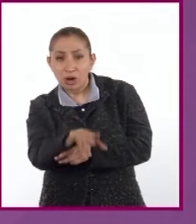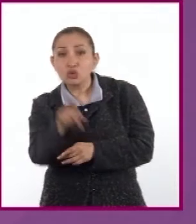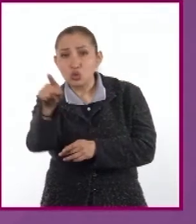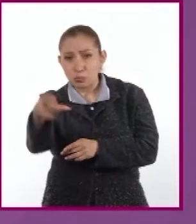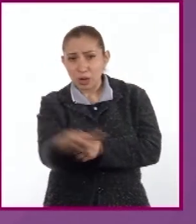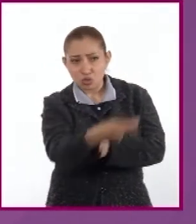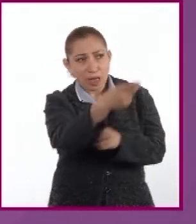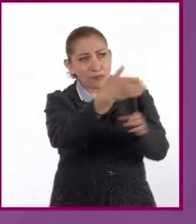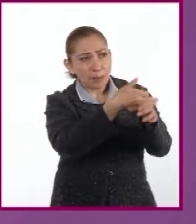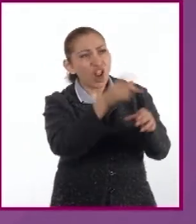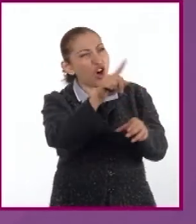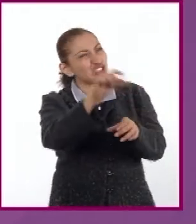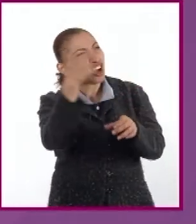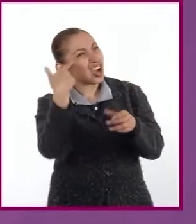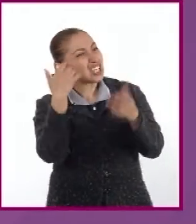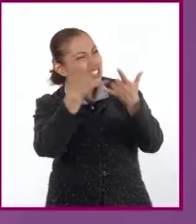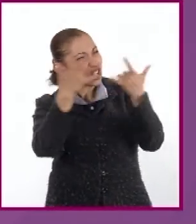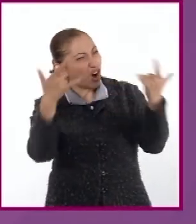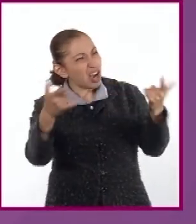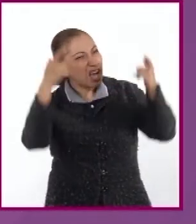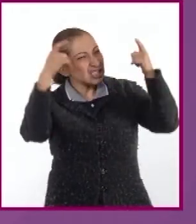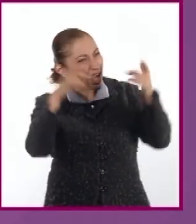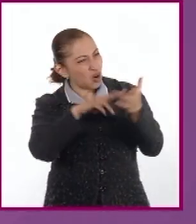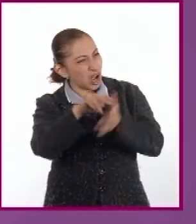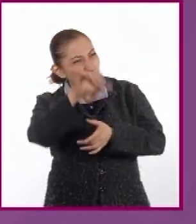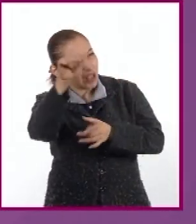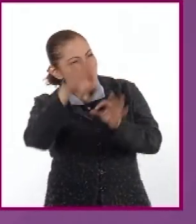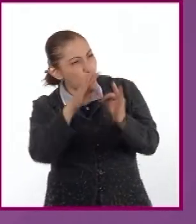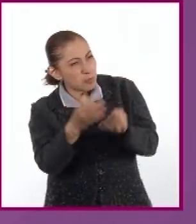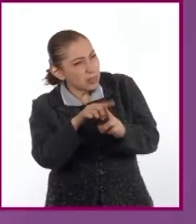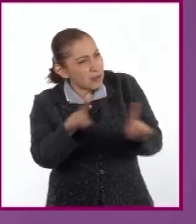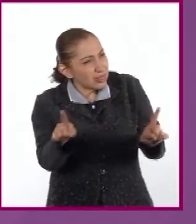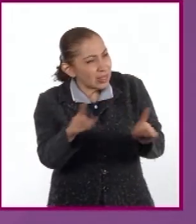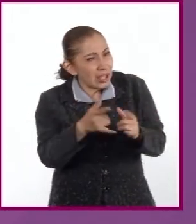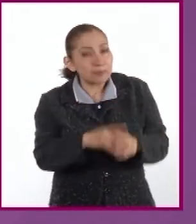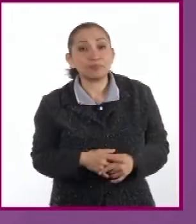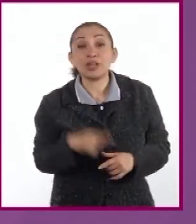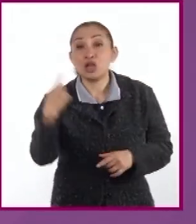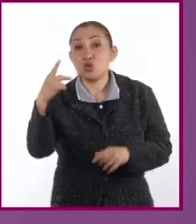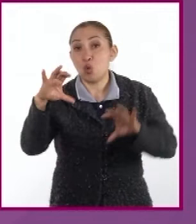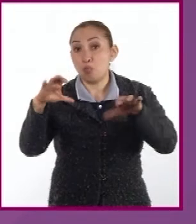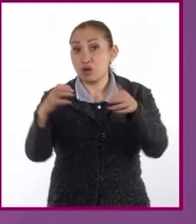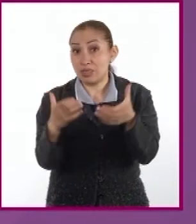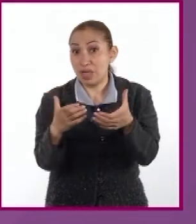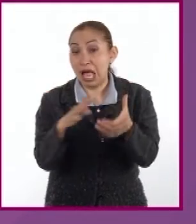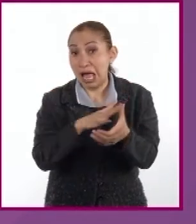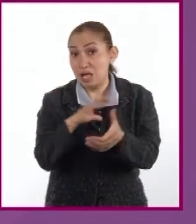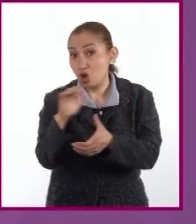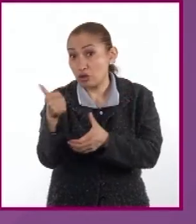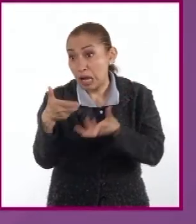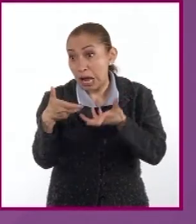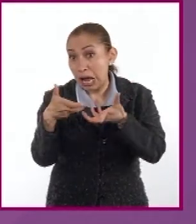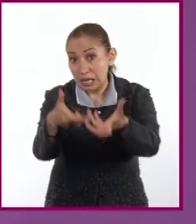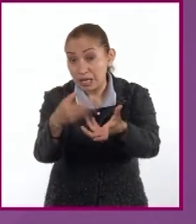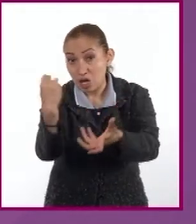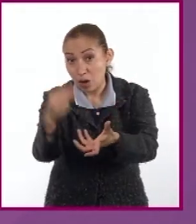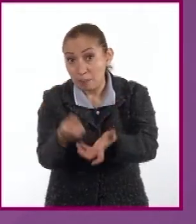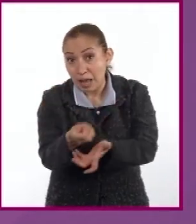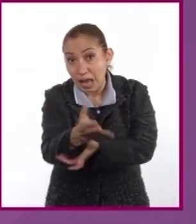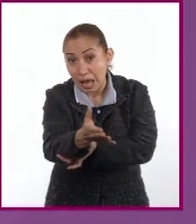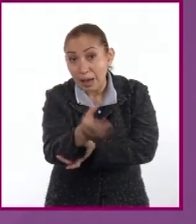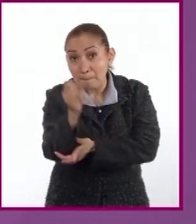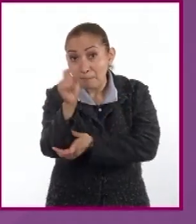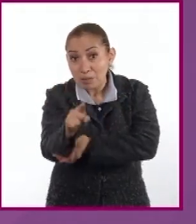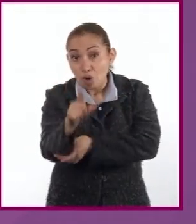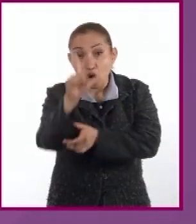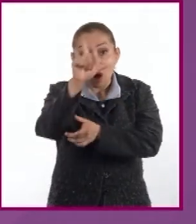sus familiares si ellos conocen alguna otra versión. En su comunidad, ¿hay alguna calle que reciba el nombre a partir